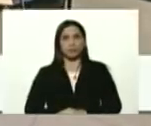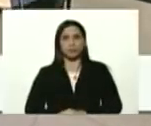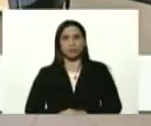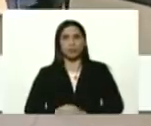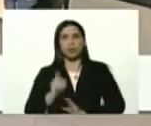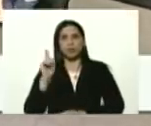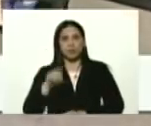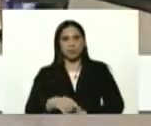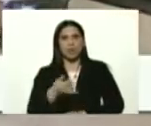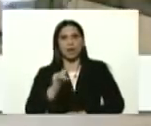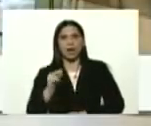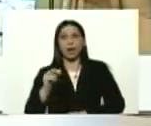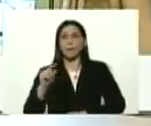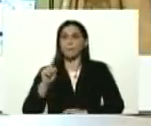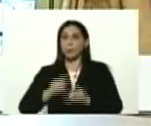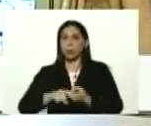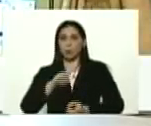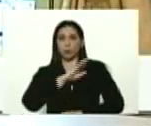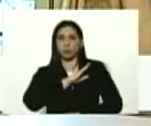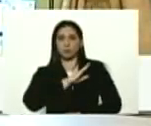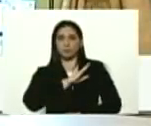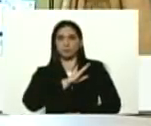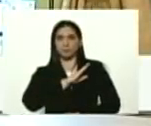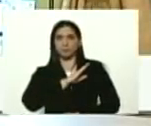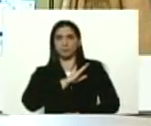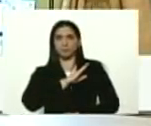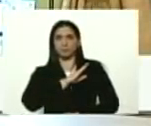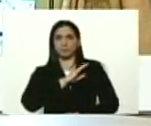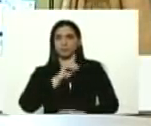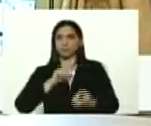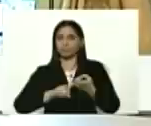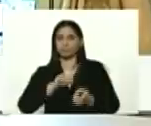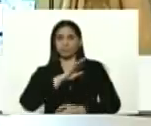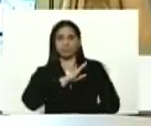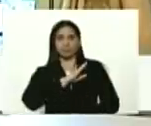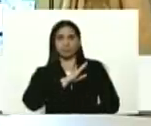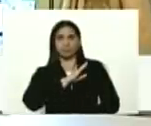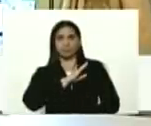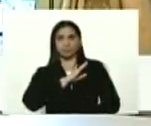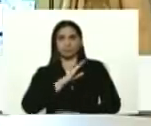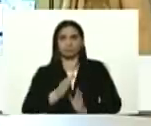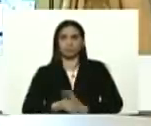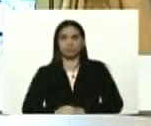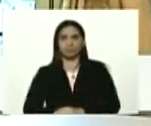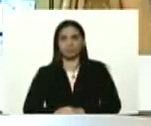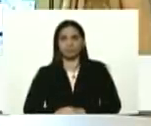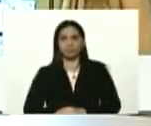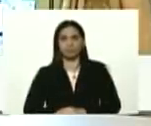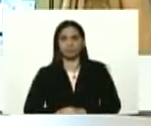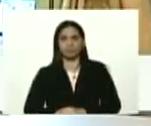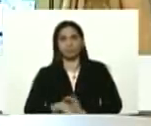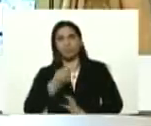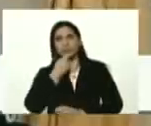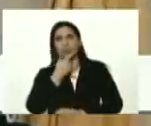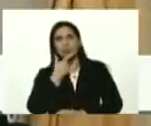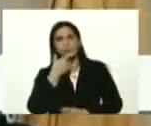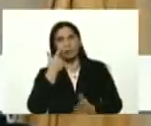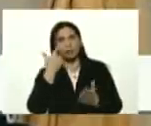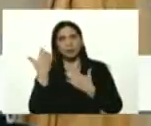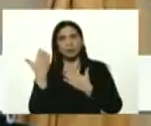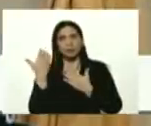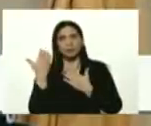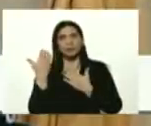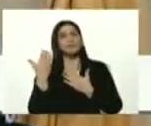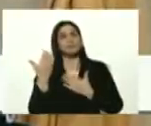también está la primera combatiente, doña Silita Flores de Maduro, Silita la Bonita, Silita